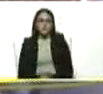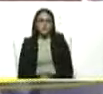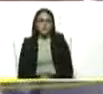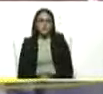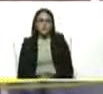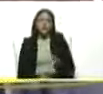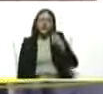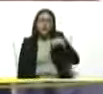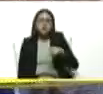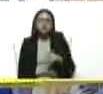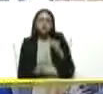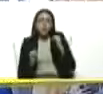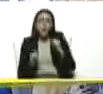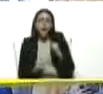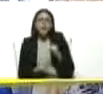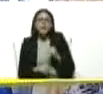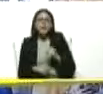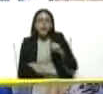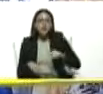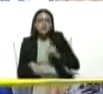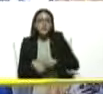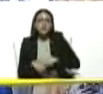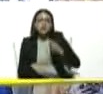Tenemos razones para ser optimistas.